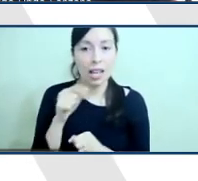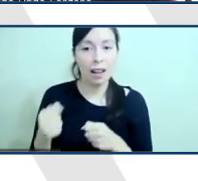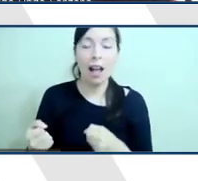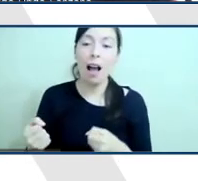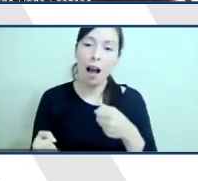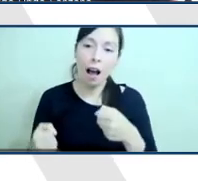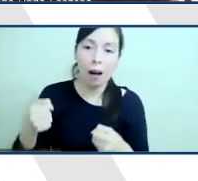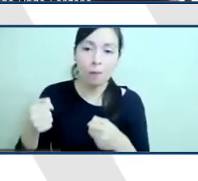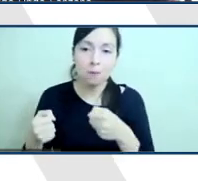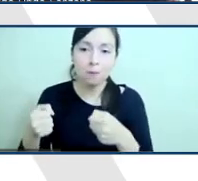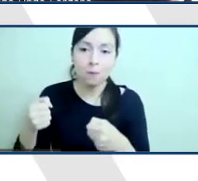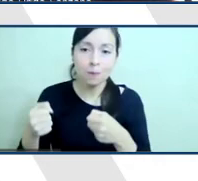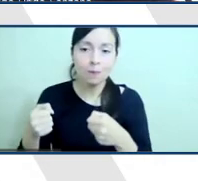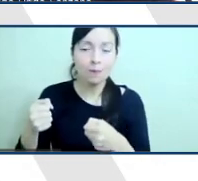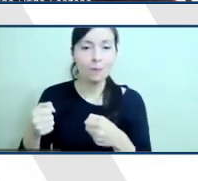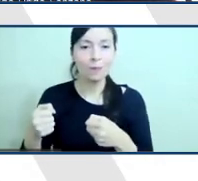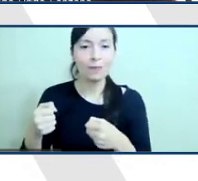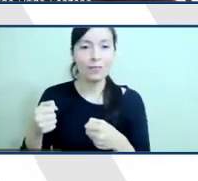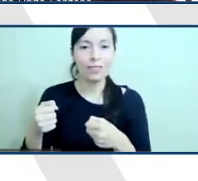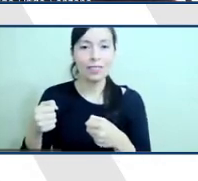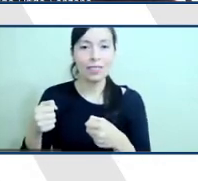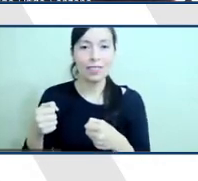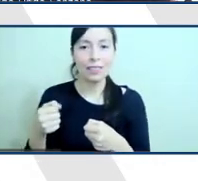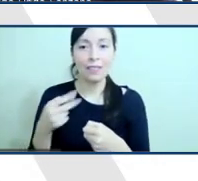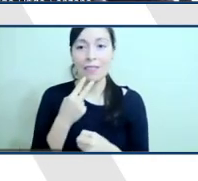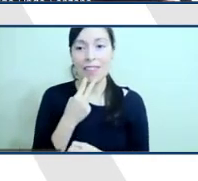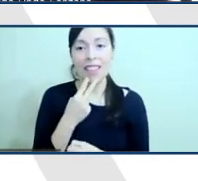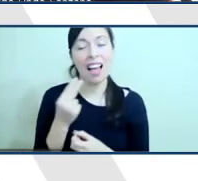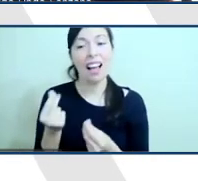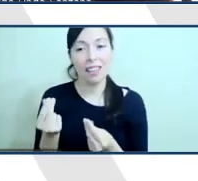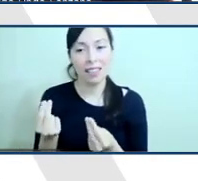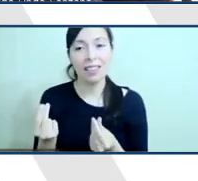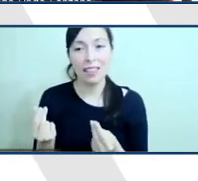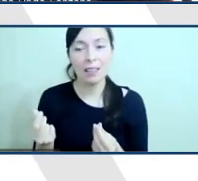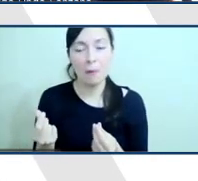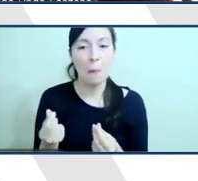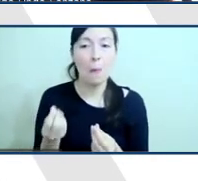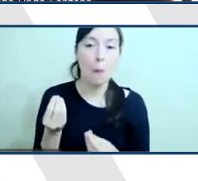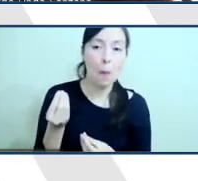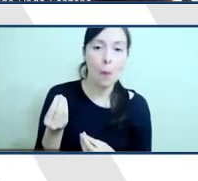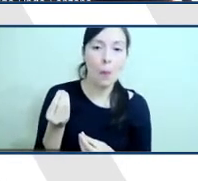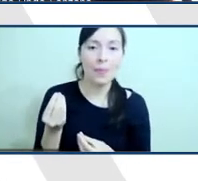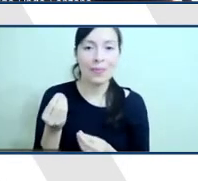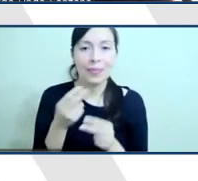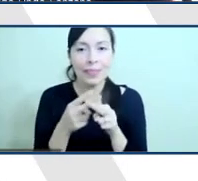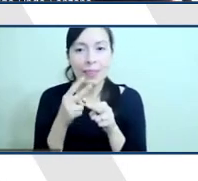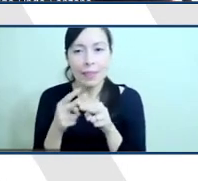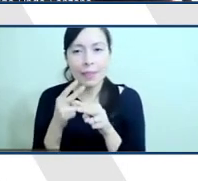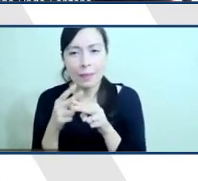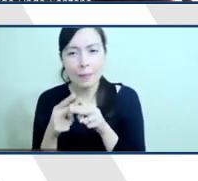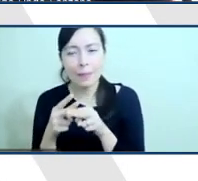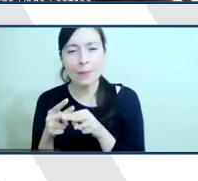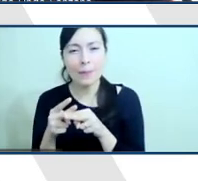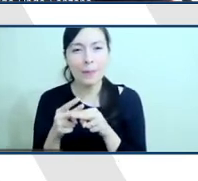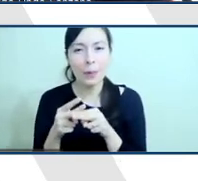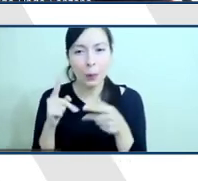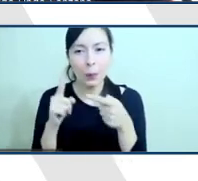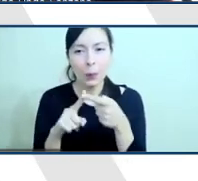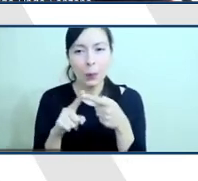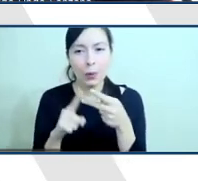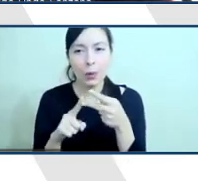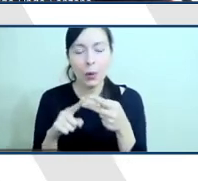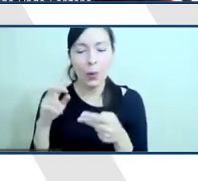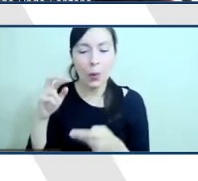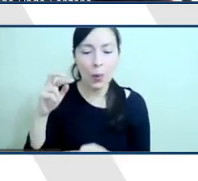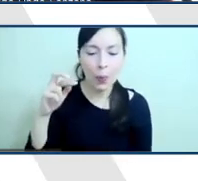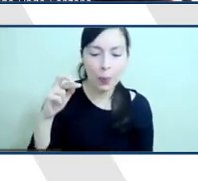Se pueden instalar ahí tratando de tener una calidad de vida razonable. E instalan dos instrumentos, inicialmente un